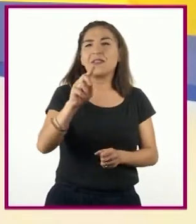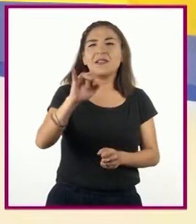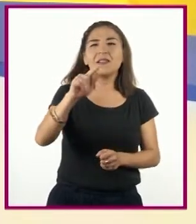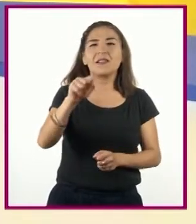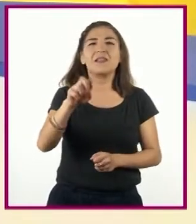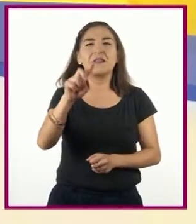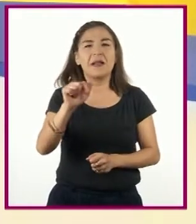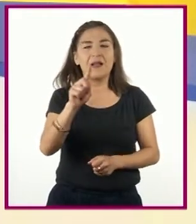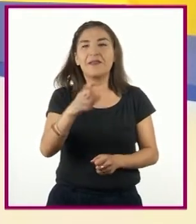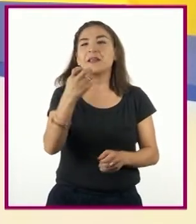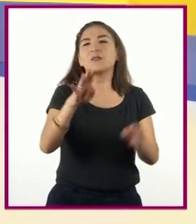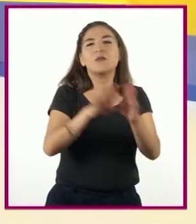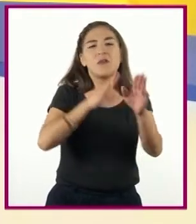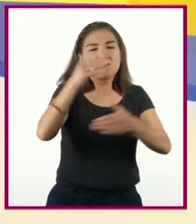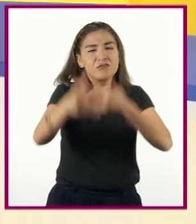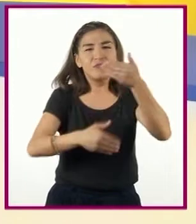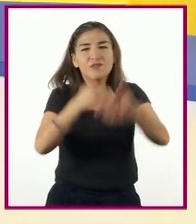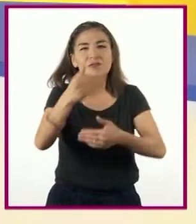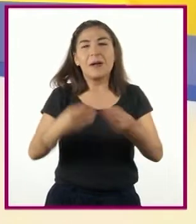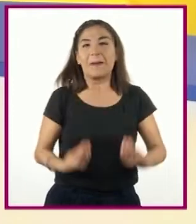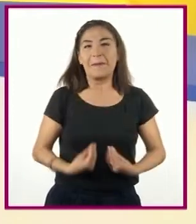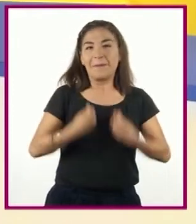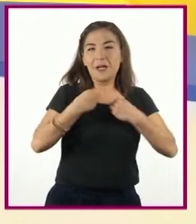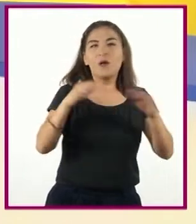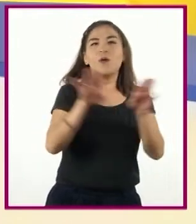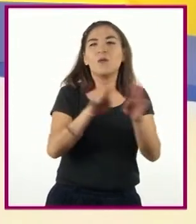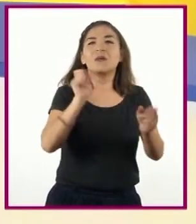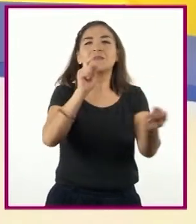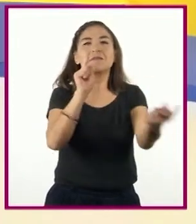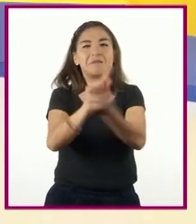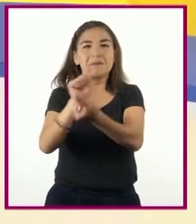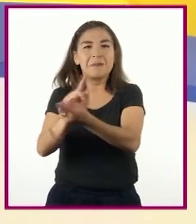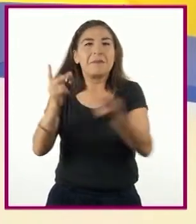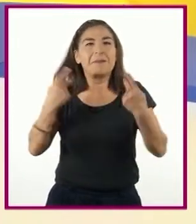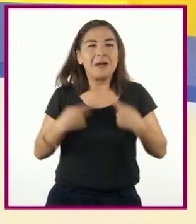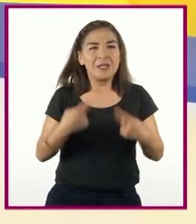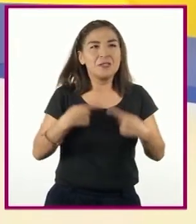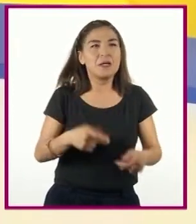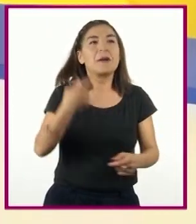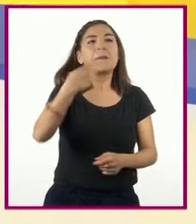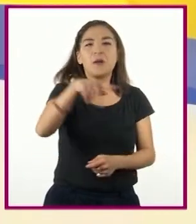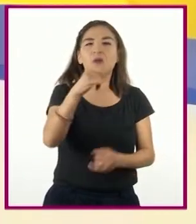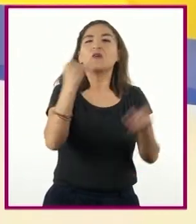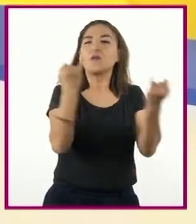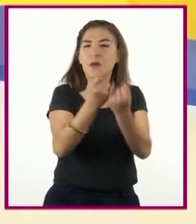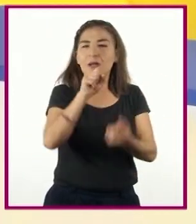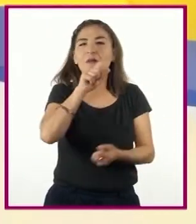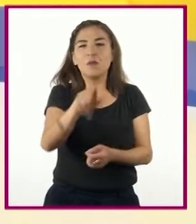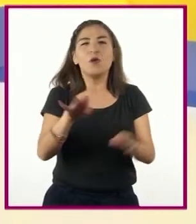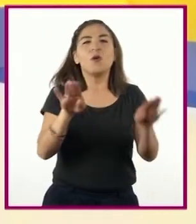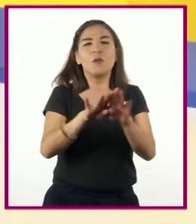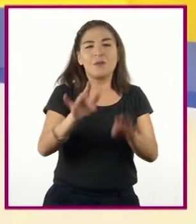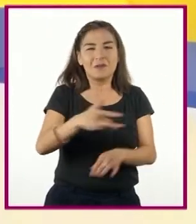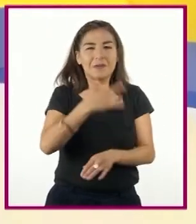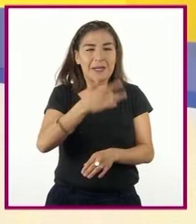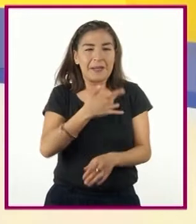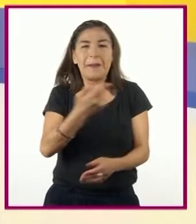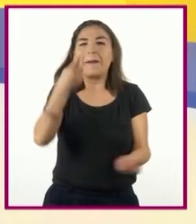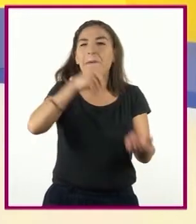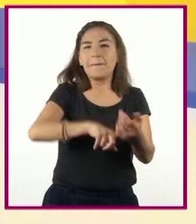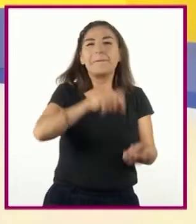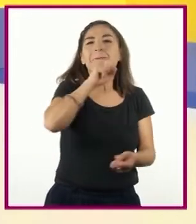vida, debido a la interacción con las personas que nos rodean, pero también por los vínculos que creamos al ser parte